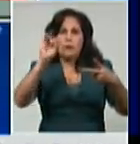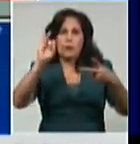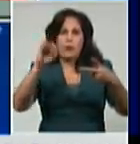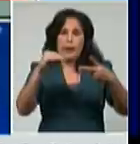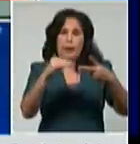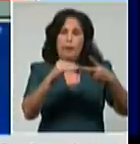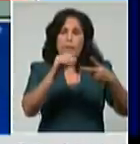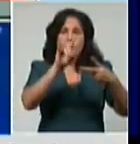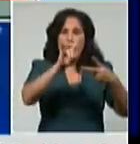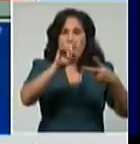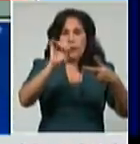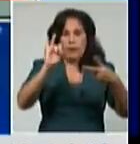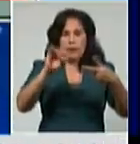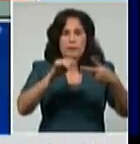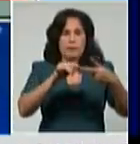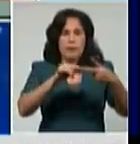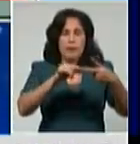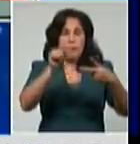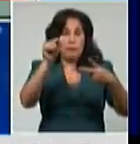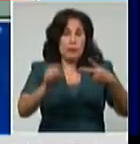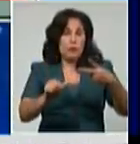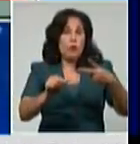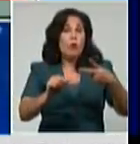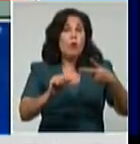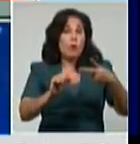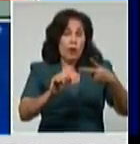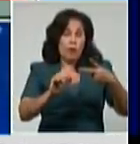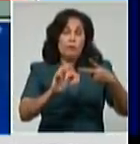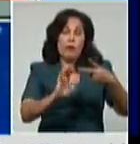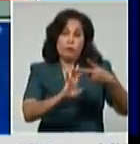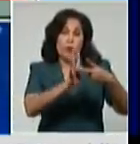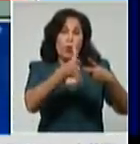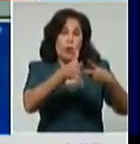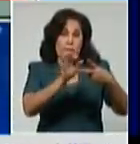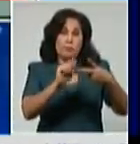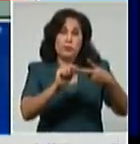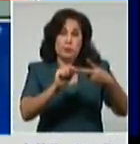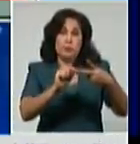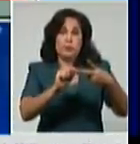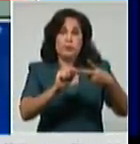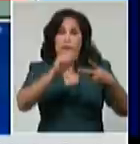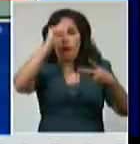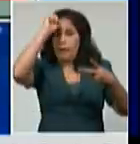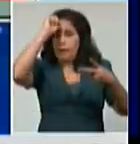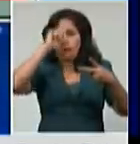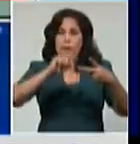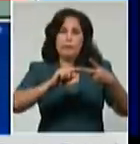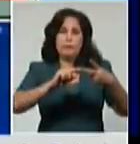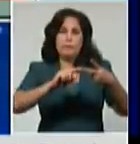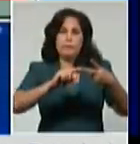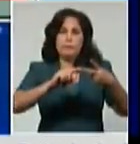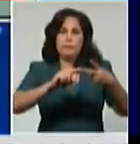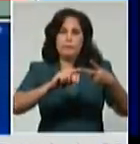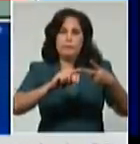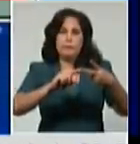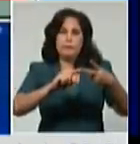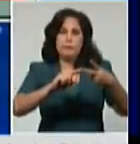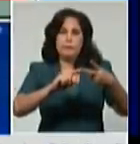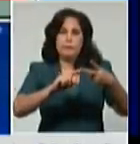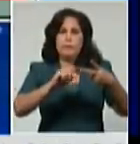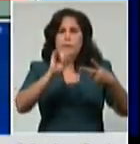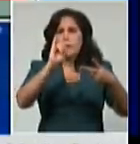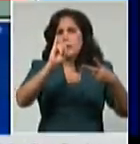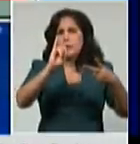7.307.097 personas infectadas y con